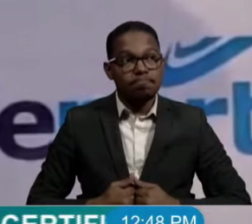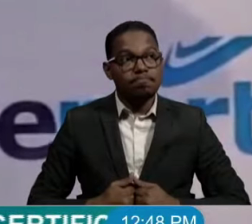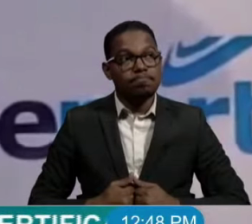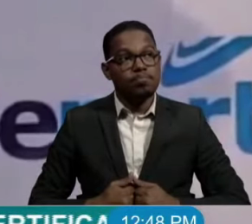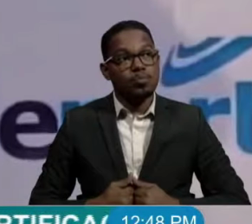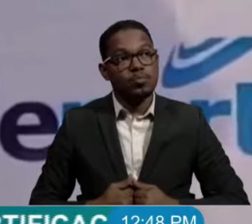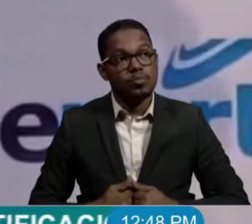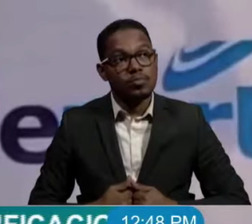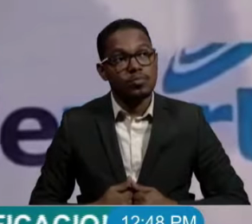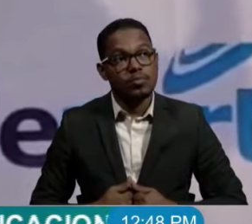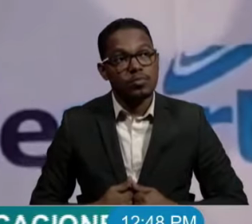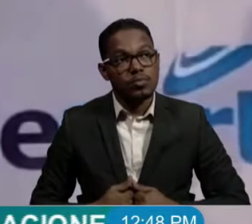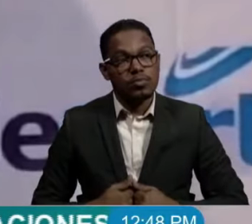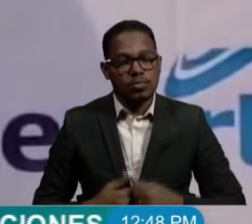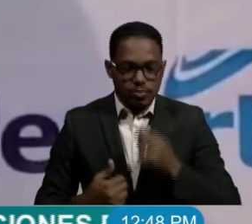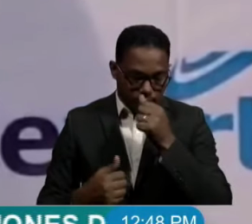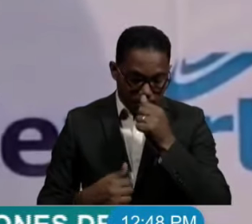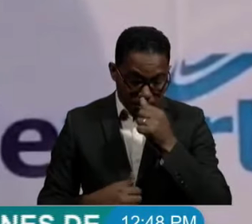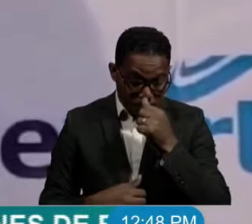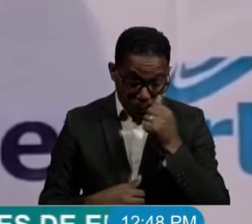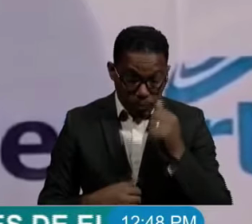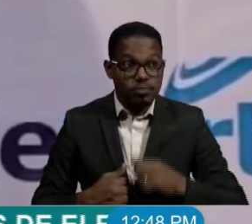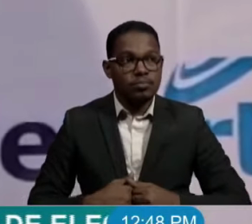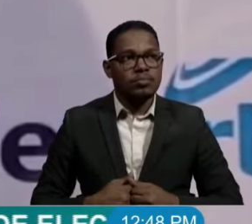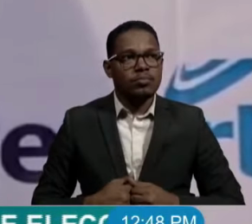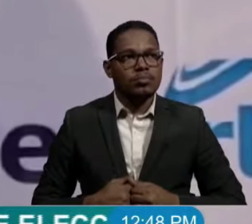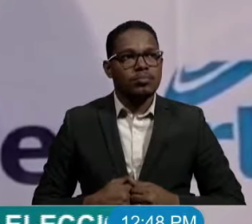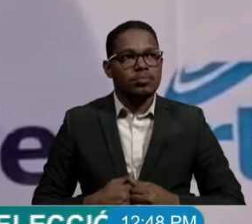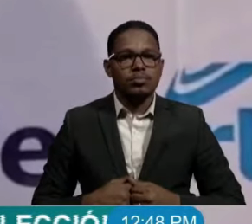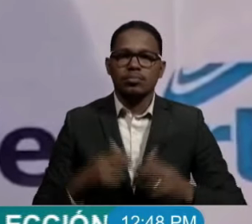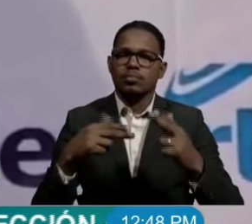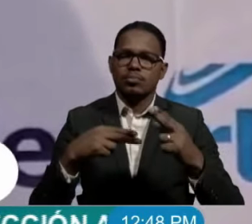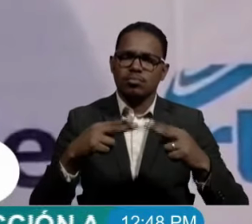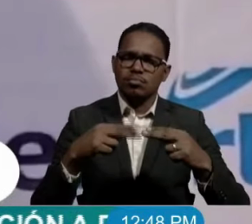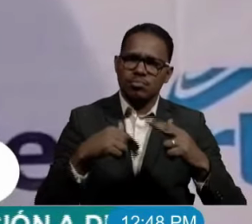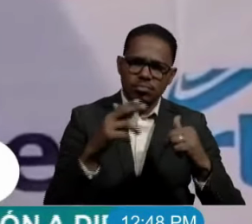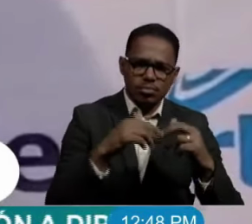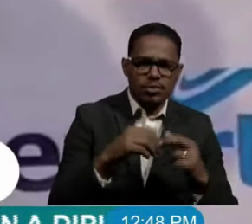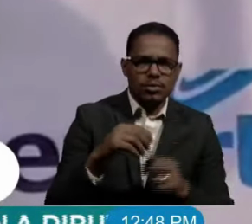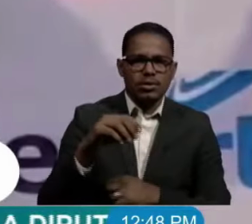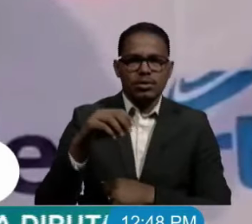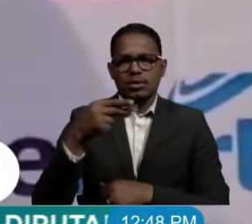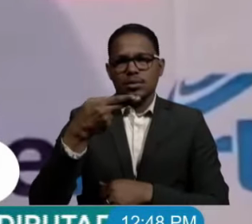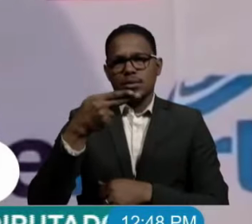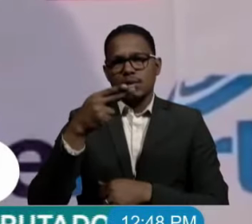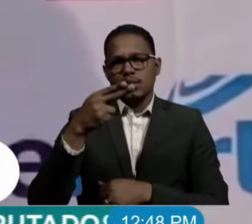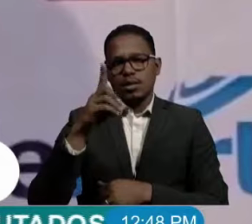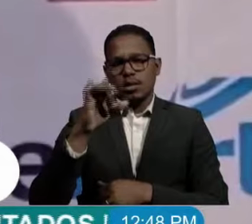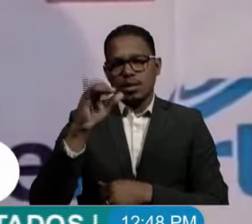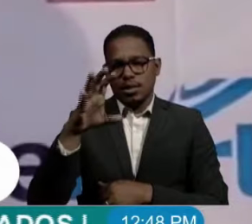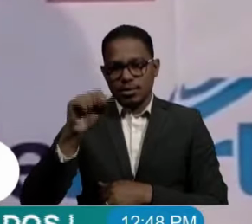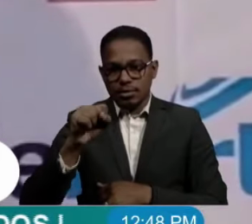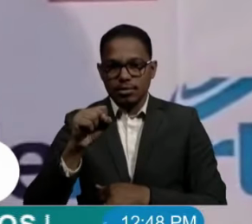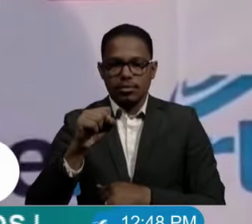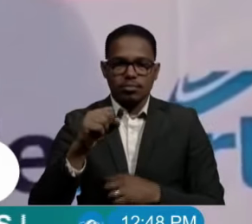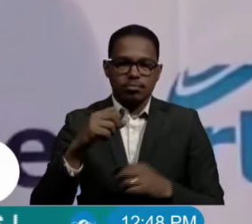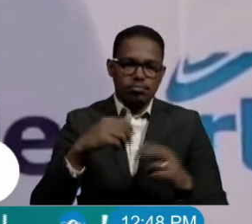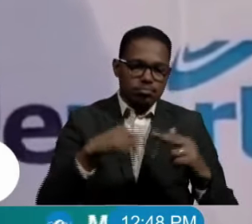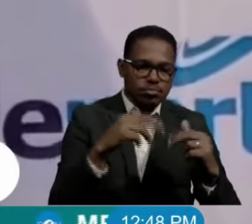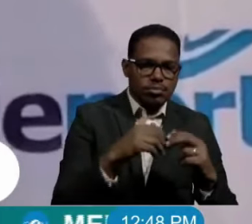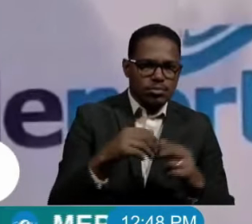digo, compite en el crecimiento con las zonas turísticas, y como en el caso de